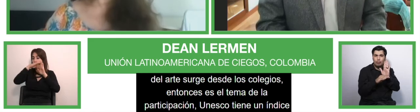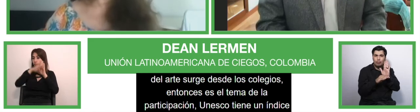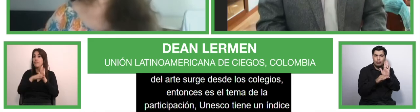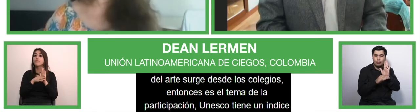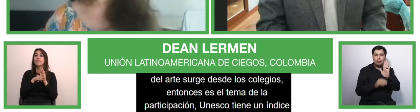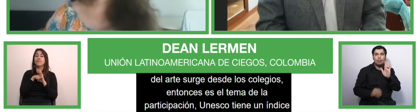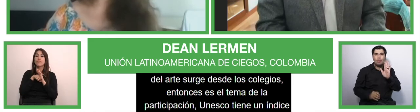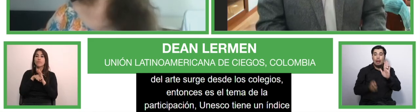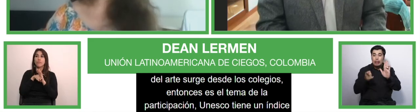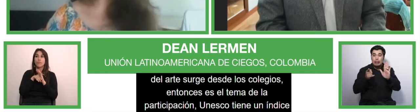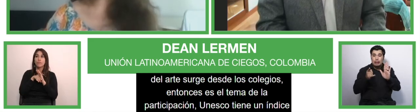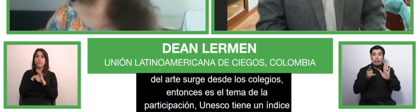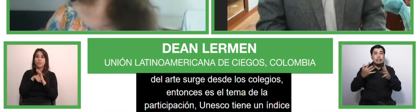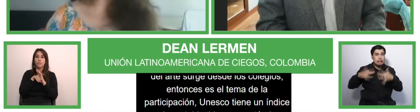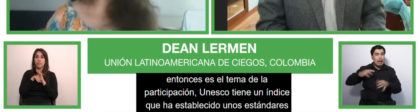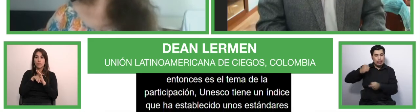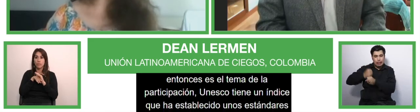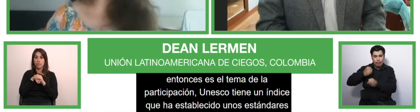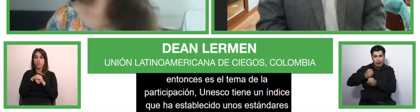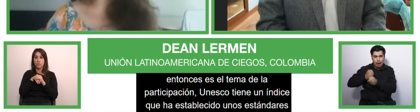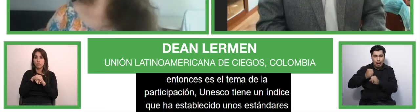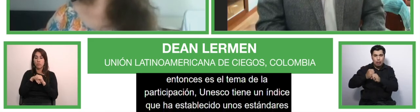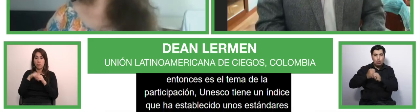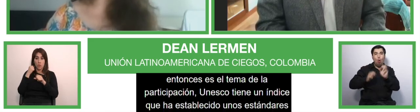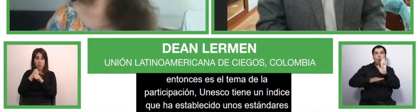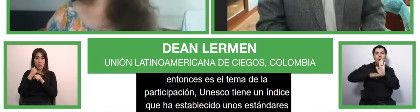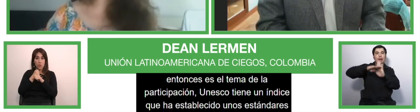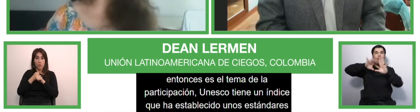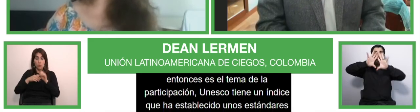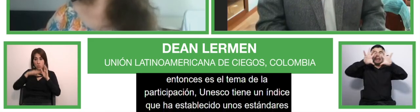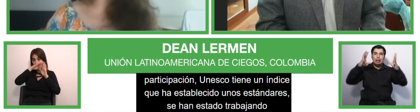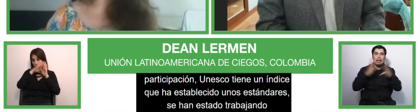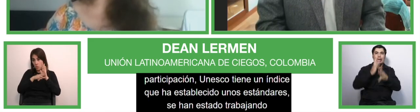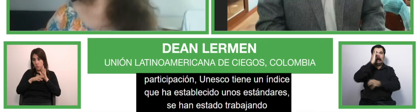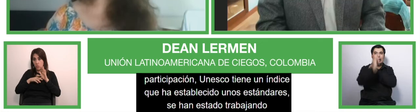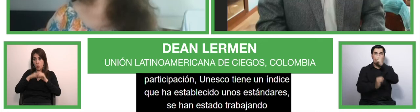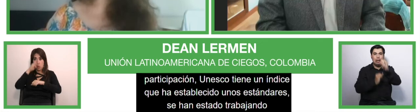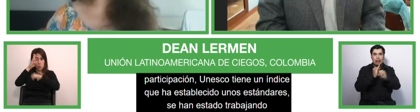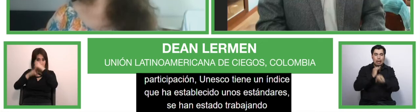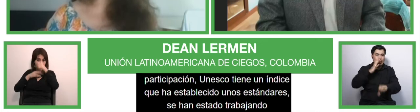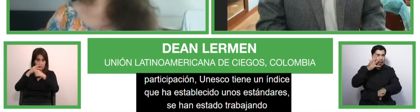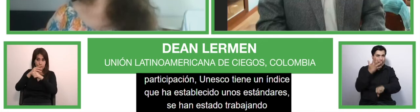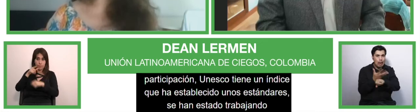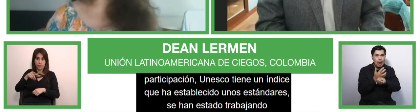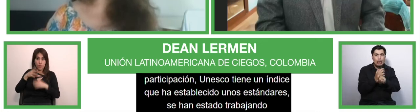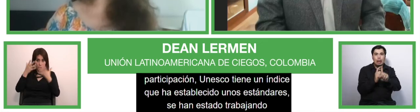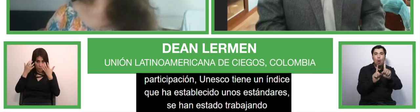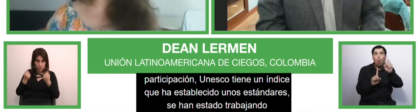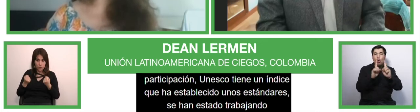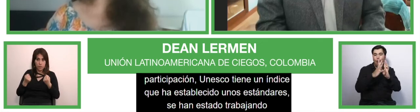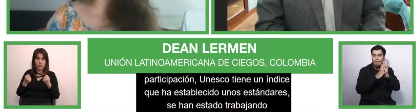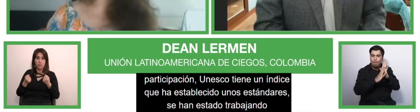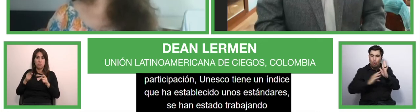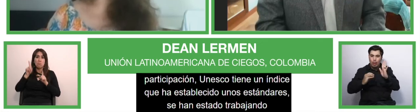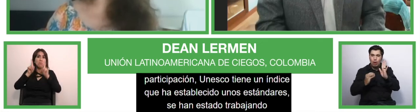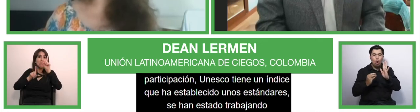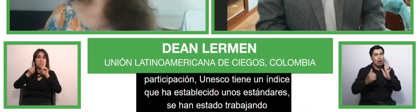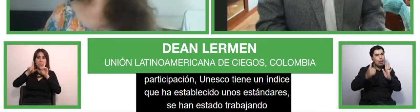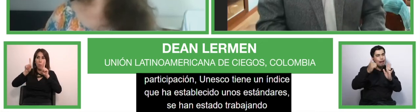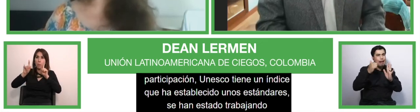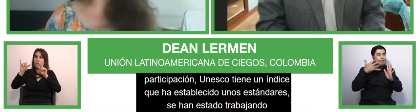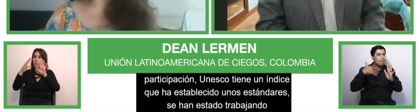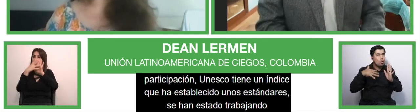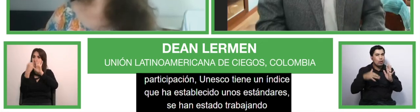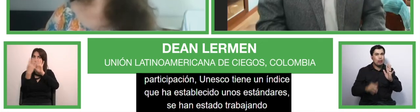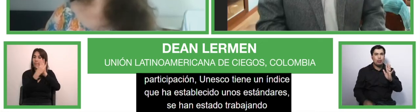se han estado trabajando a nivel internacional y hay unos referentes muy claros en ese sentido. Pero aquí